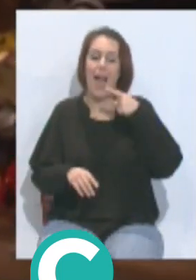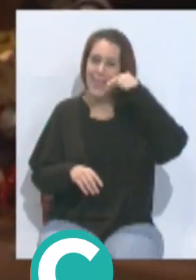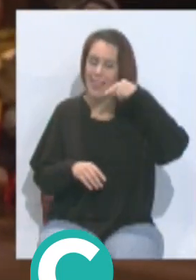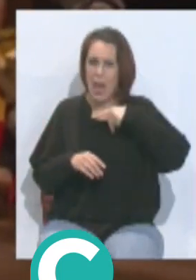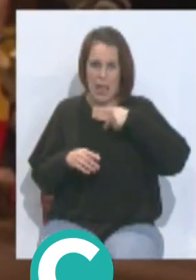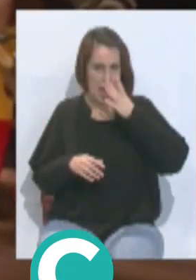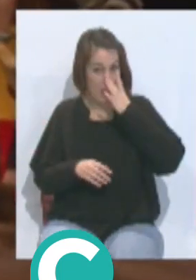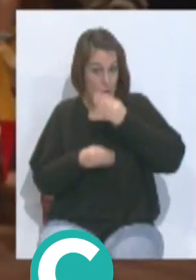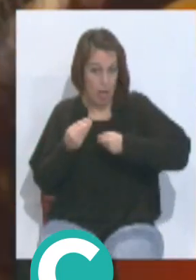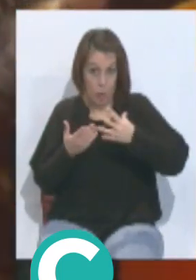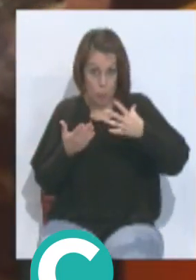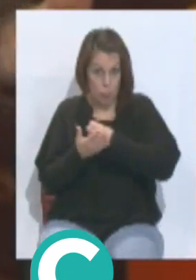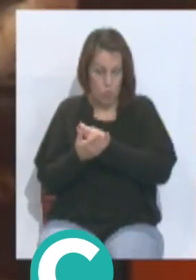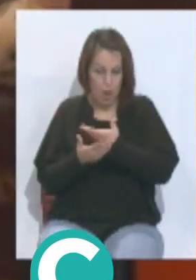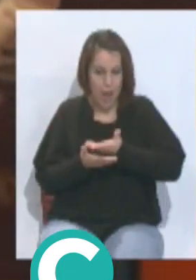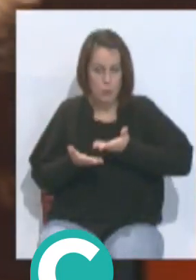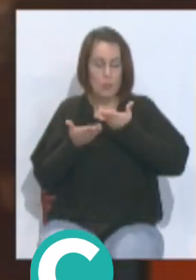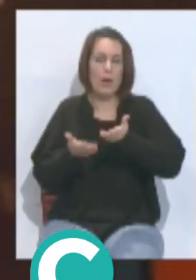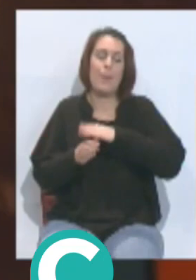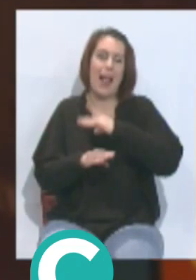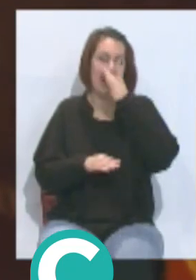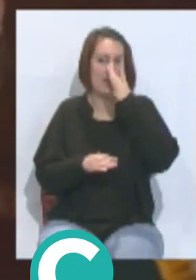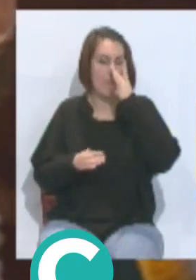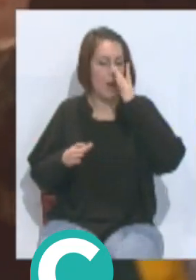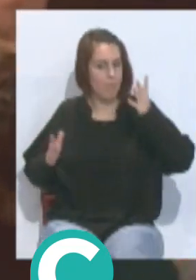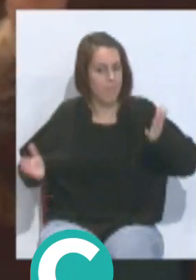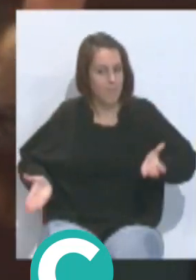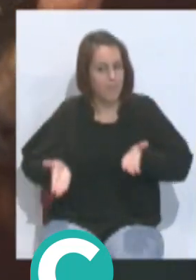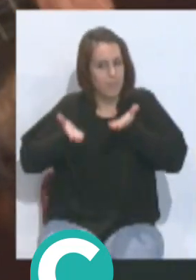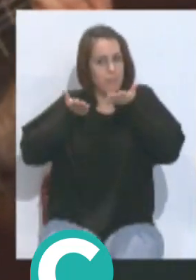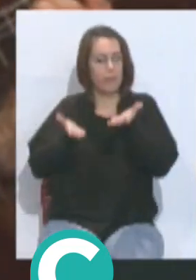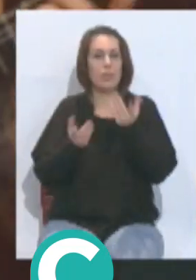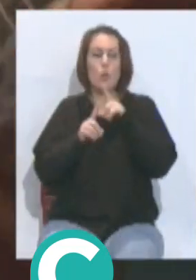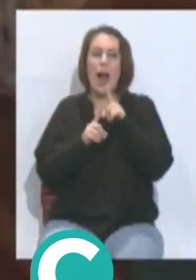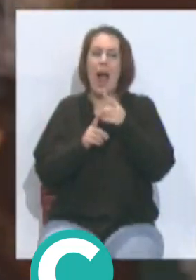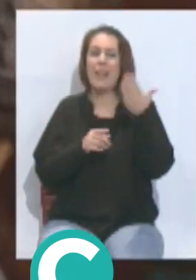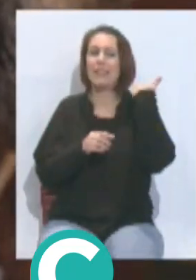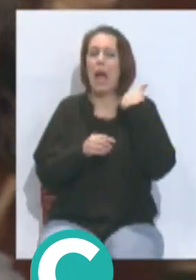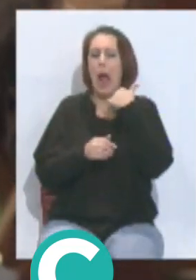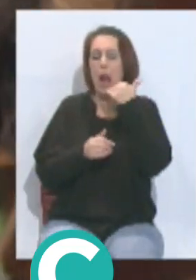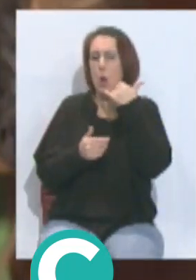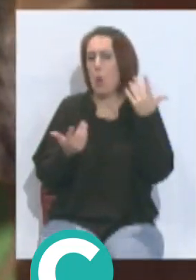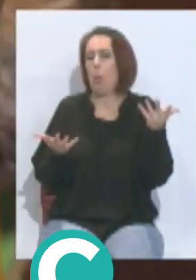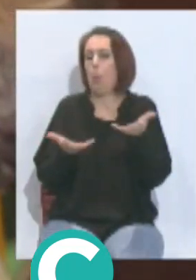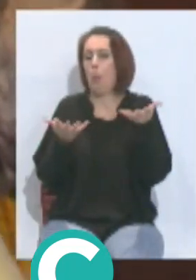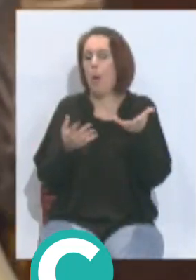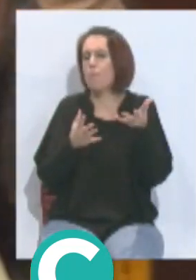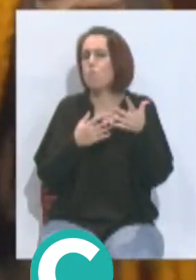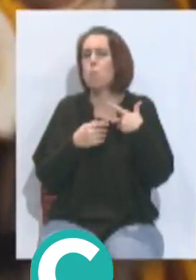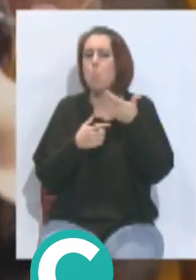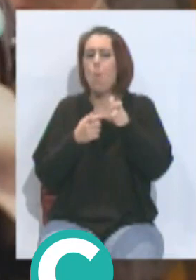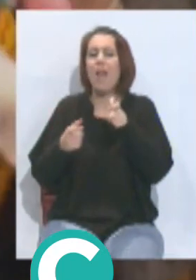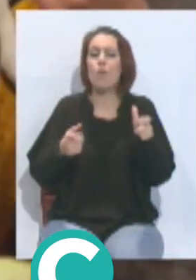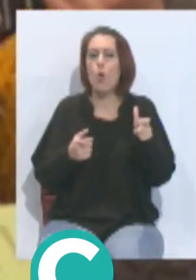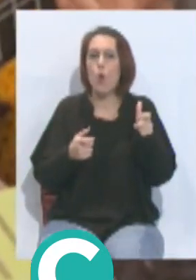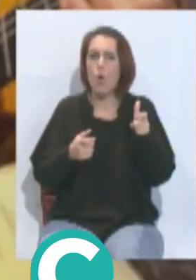de Carnaval contribuye a engrandecer el carnaval, que siempre se ha entendido como algo popular, algo que hace el pueblo, casi durante